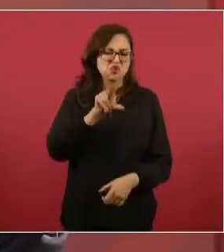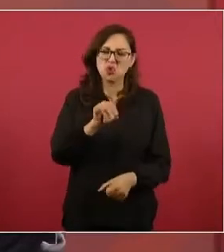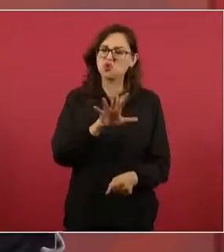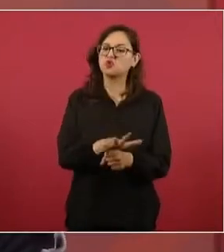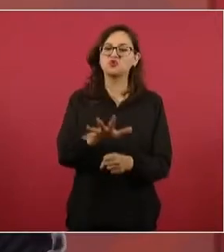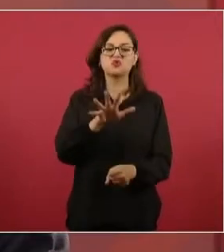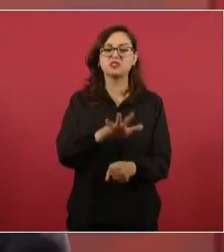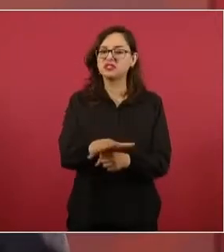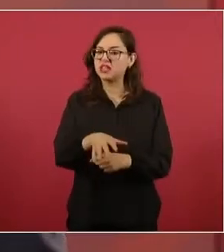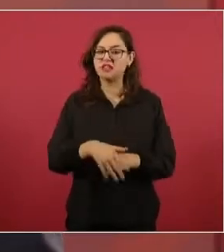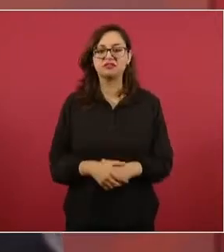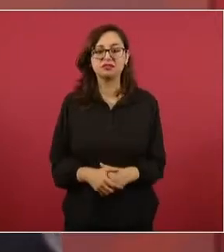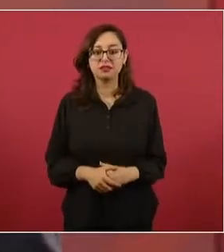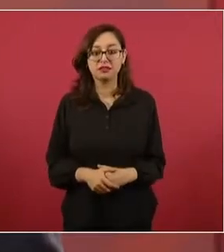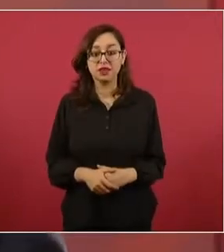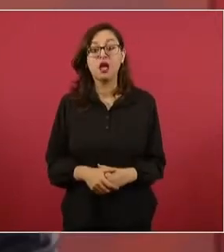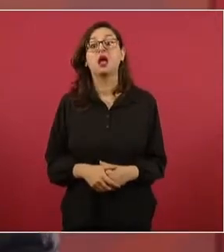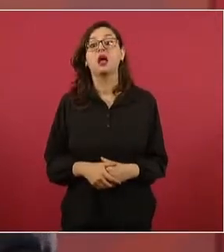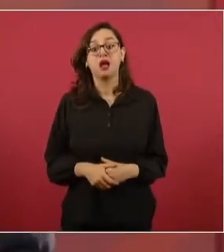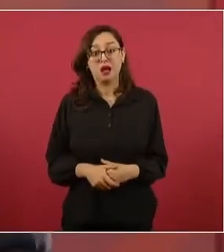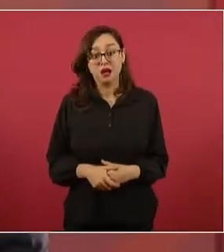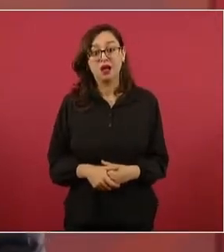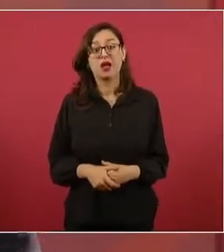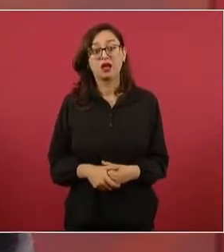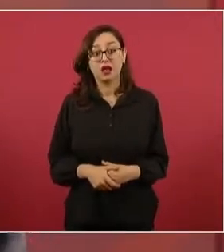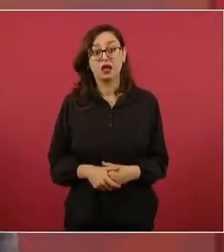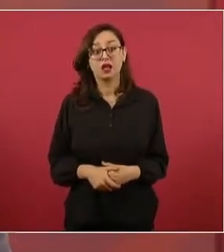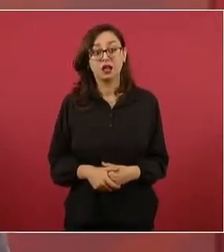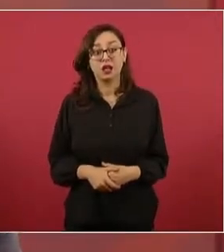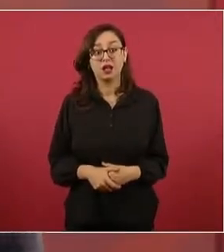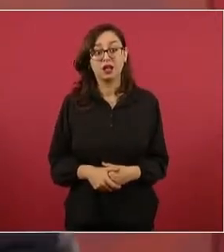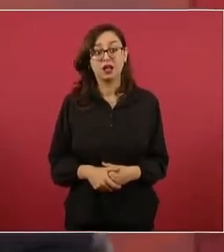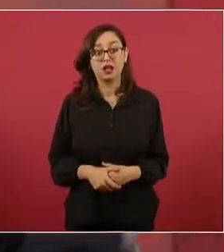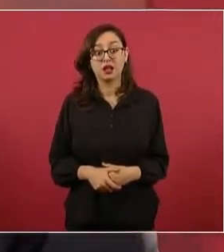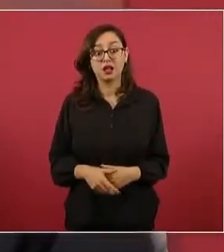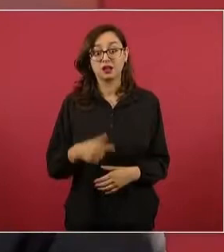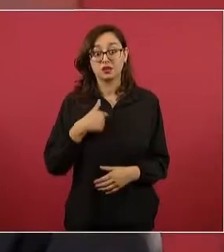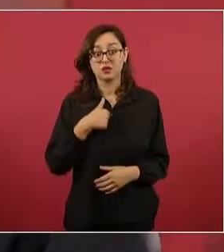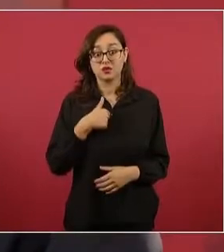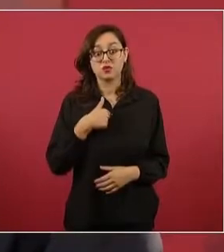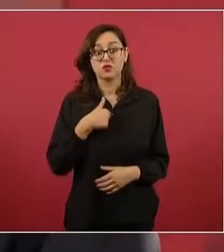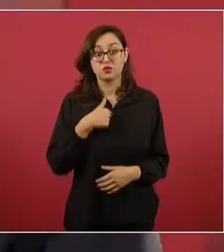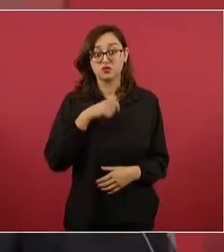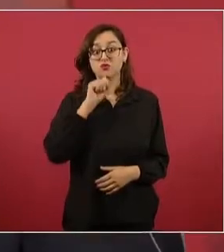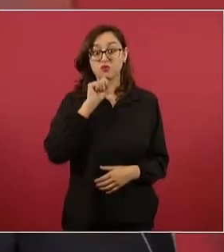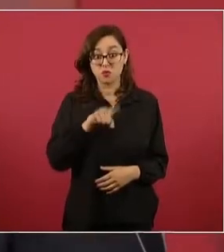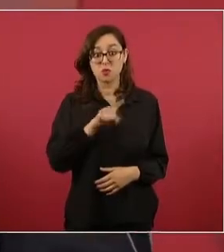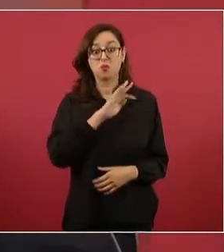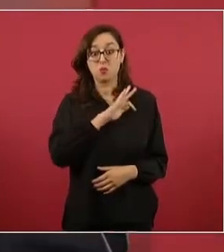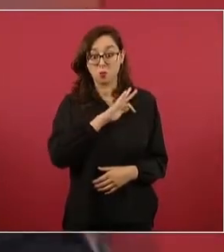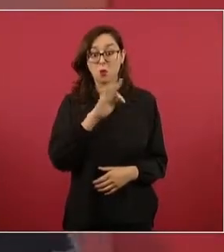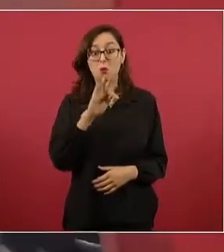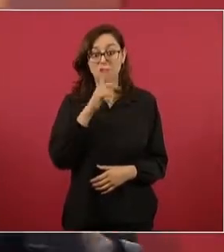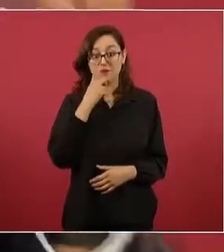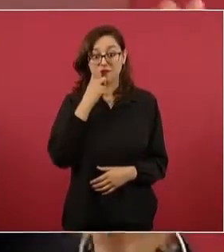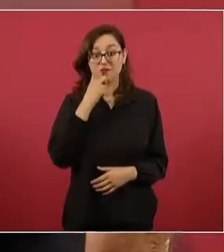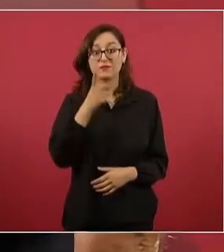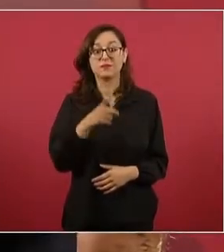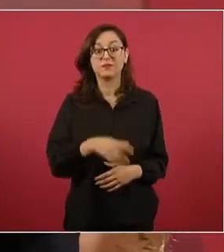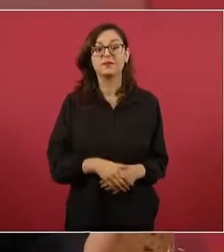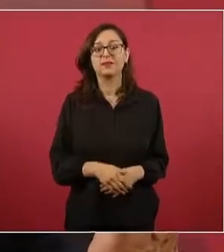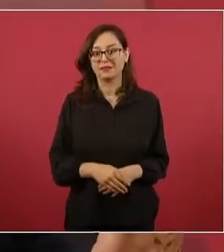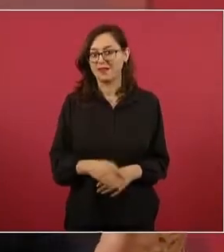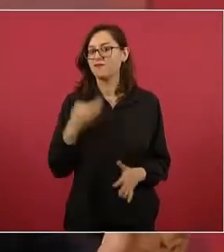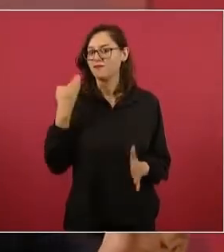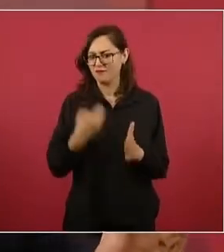Yo también puedo decir, o sea, hasta me hizo recordar, ¿no? Claro que hacen falta muchas